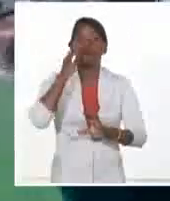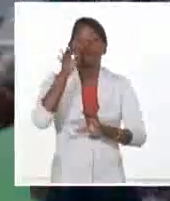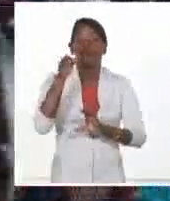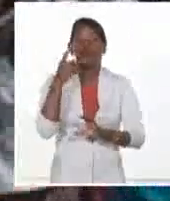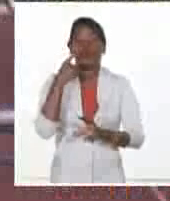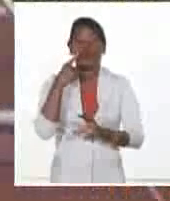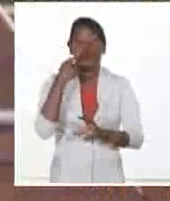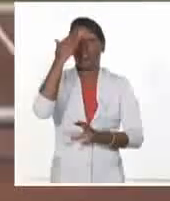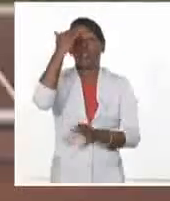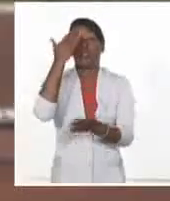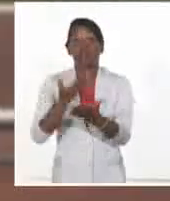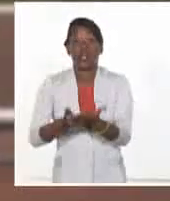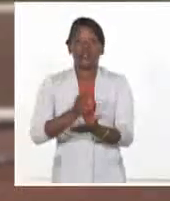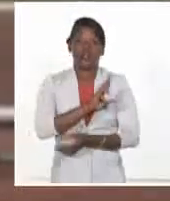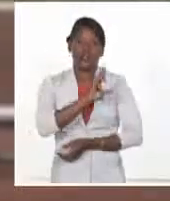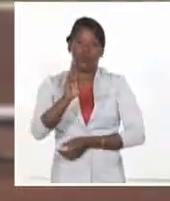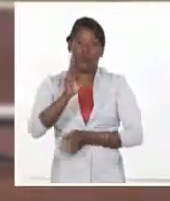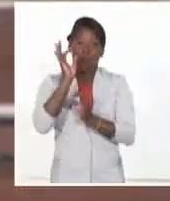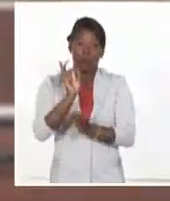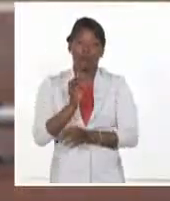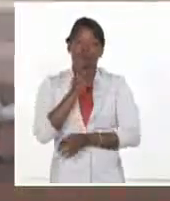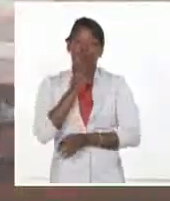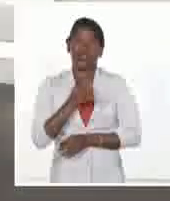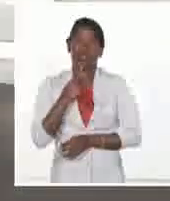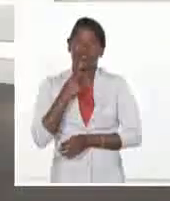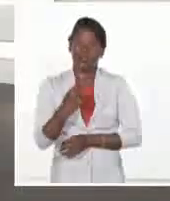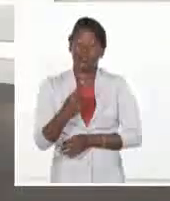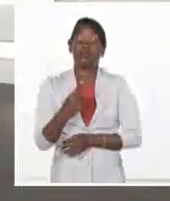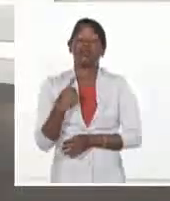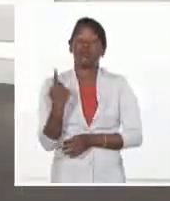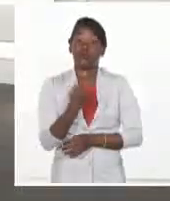con desarrollar en nuestra patria un gran movimiento deportivo.